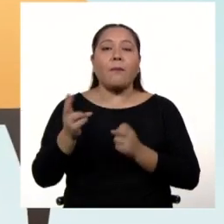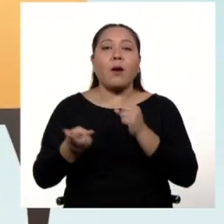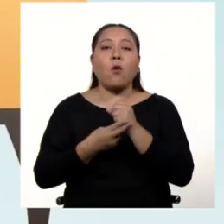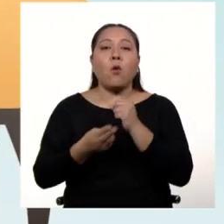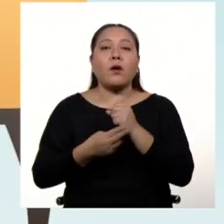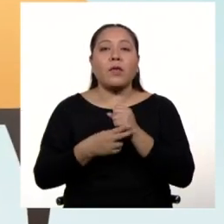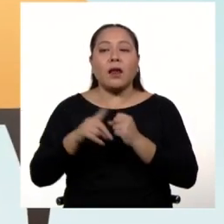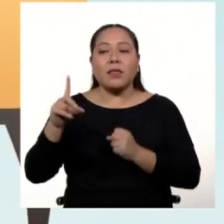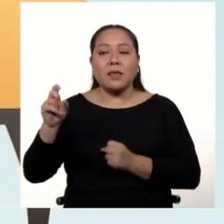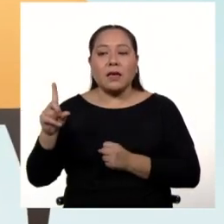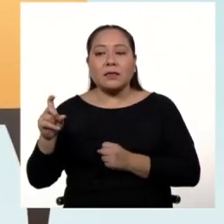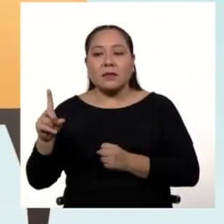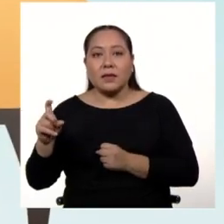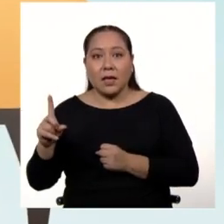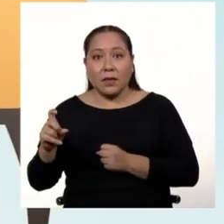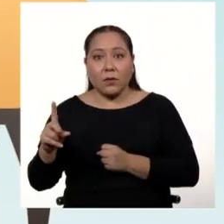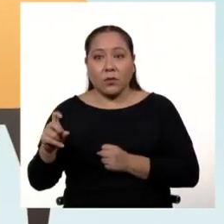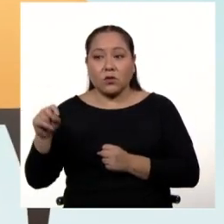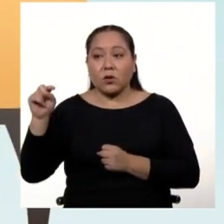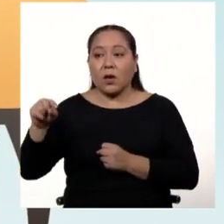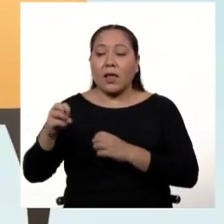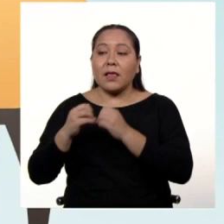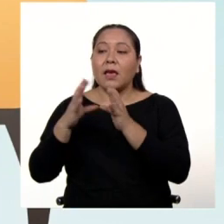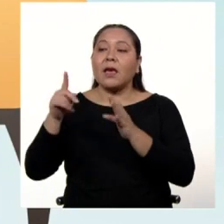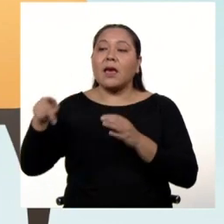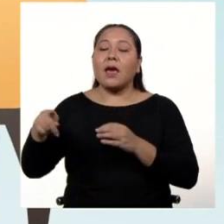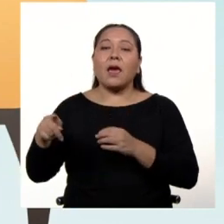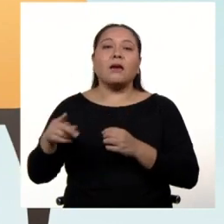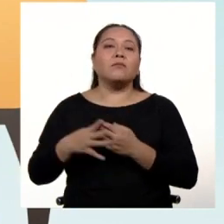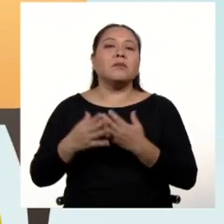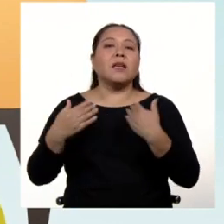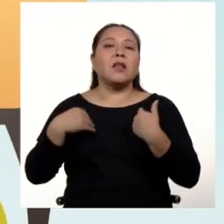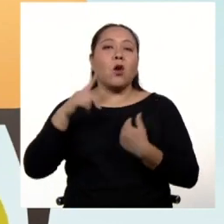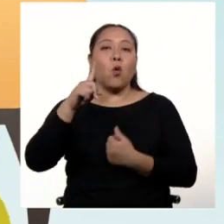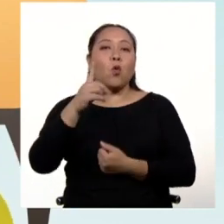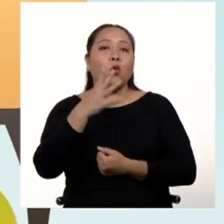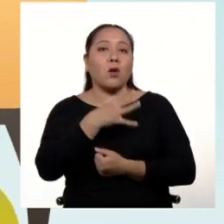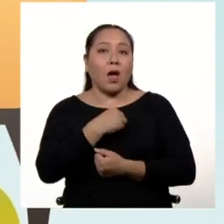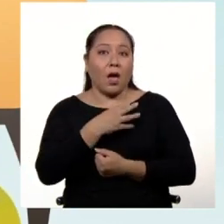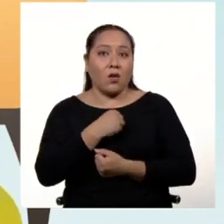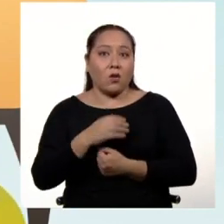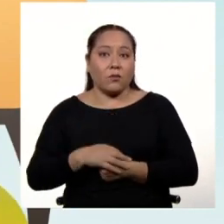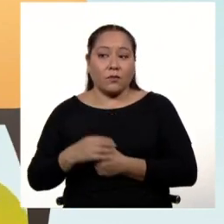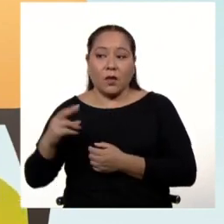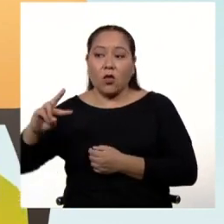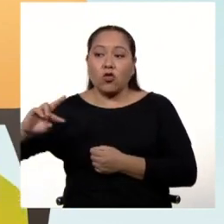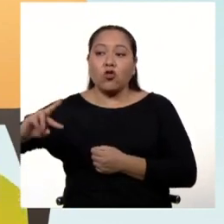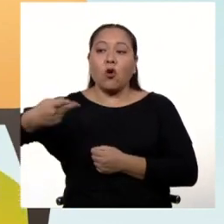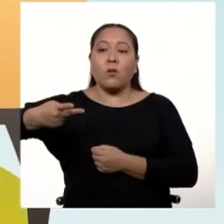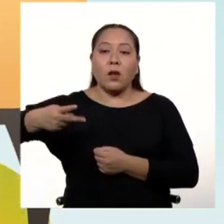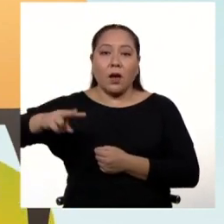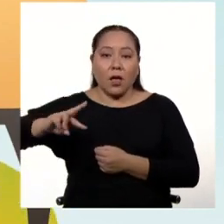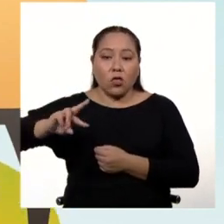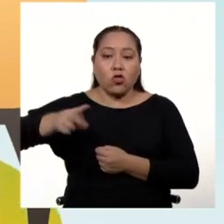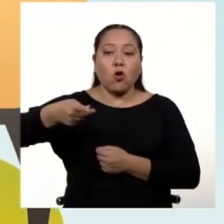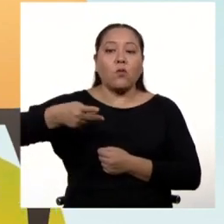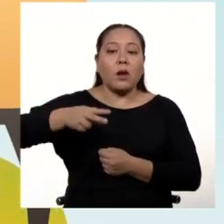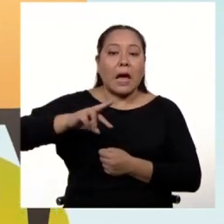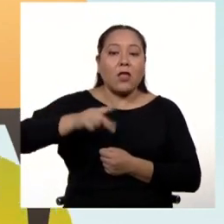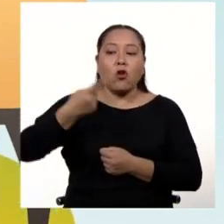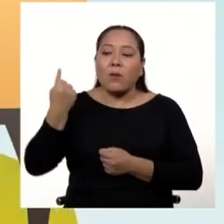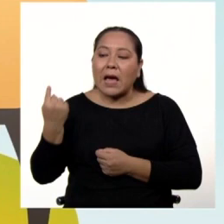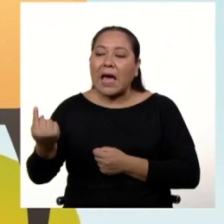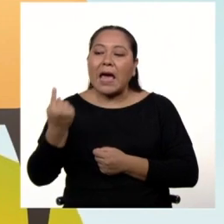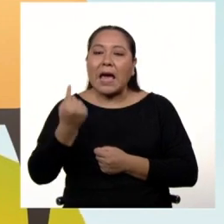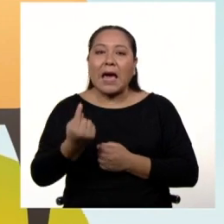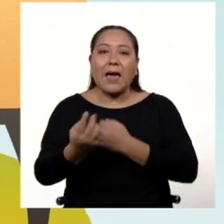céntimos el día en el que María cumple un año. Irá duplicando la cantidad en todos los cumpleaños de su